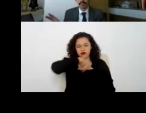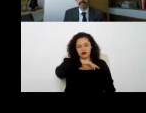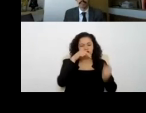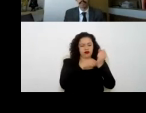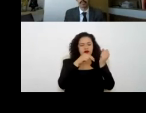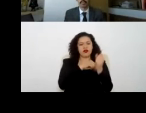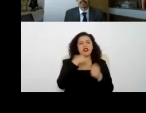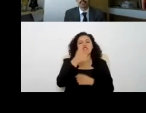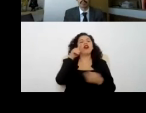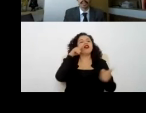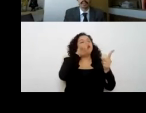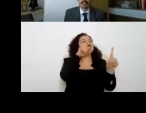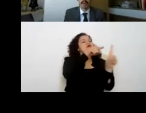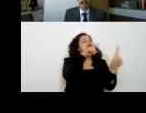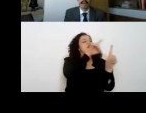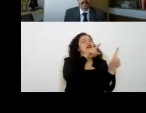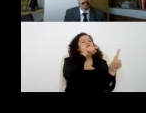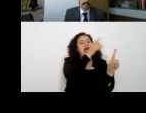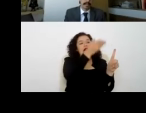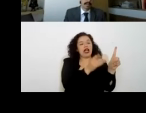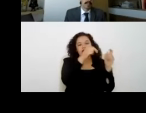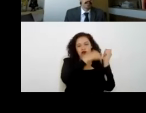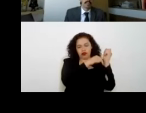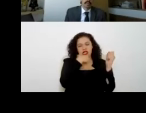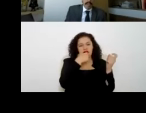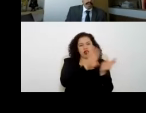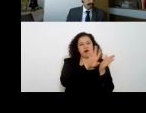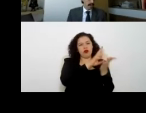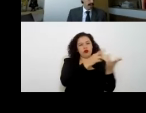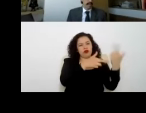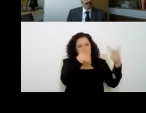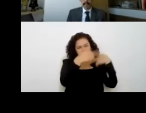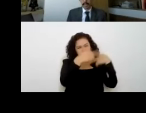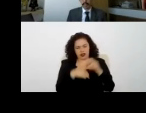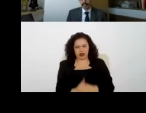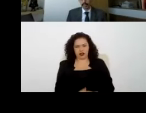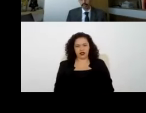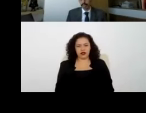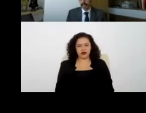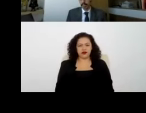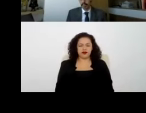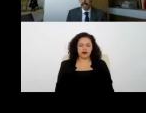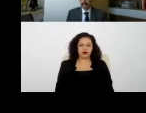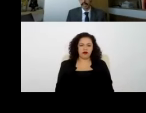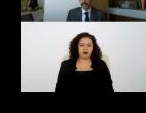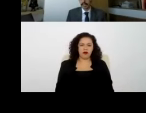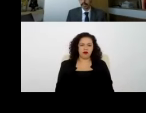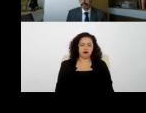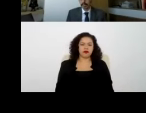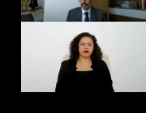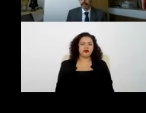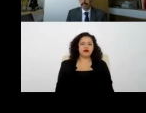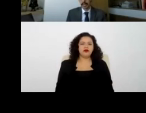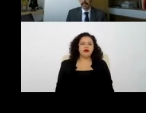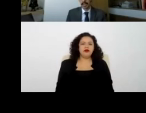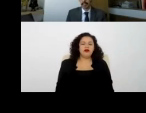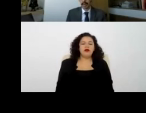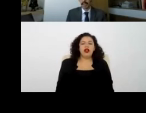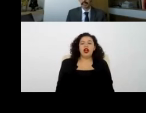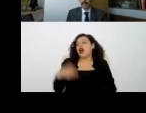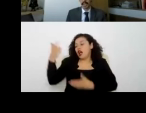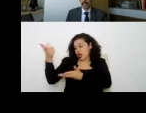destino. Entonces vamos un poquito al revés, porque el origen de estos recursos aquí podría ser lícito